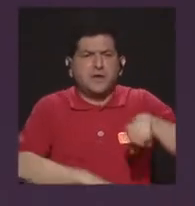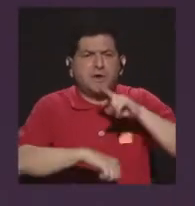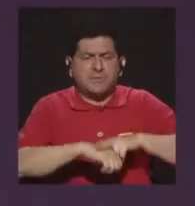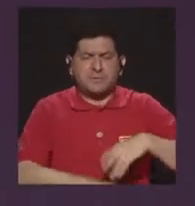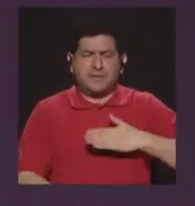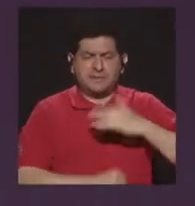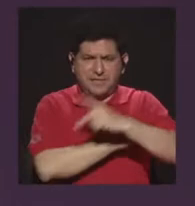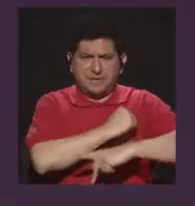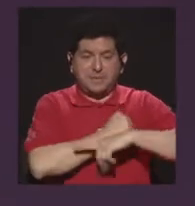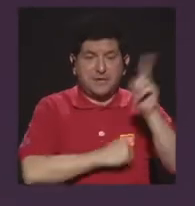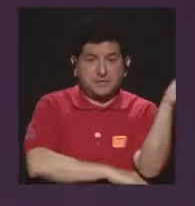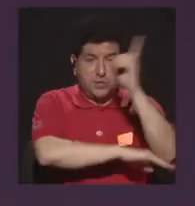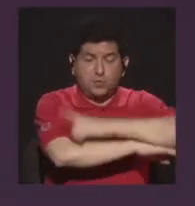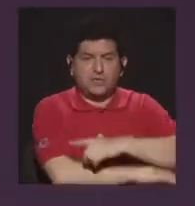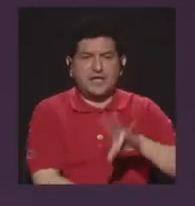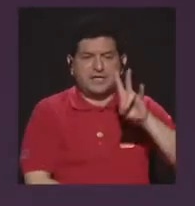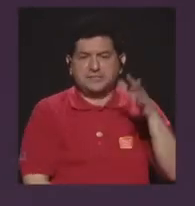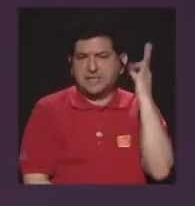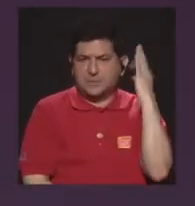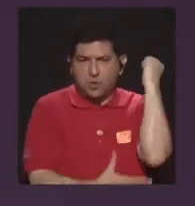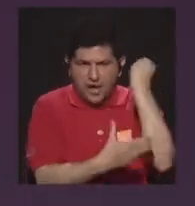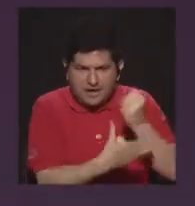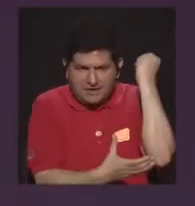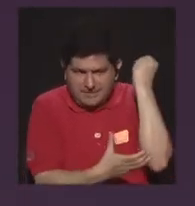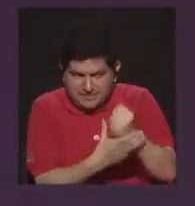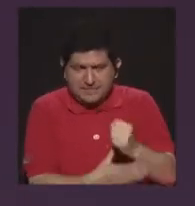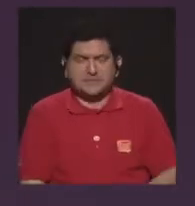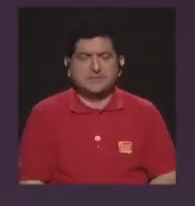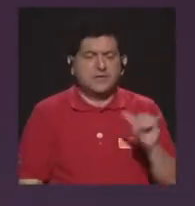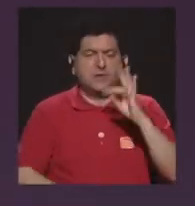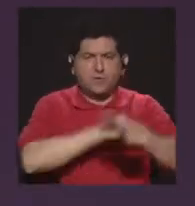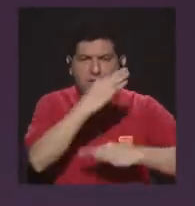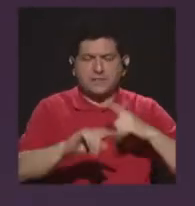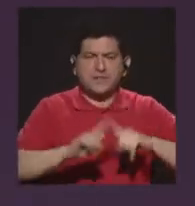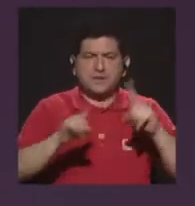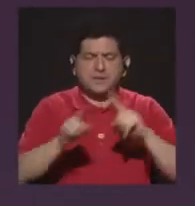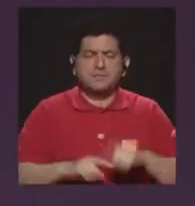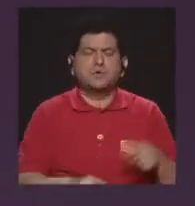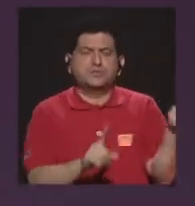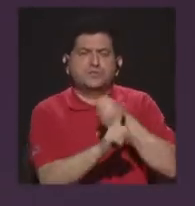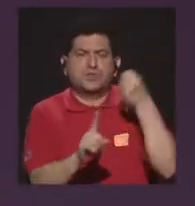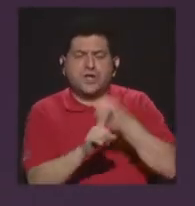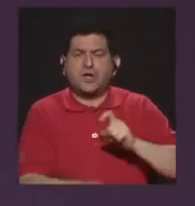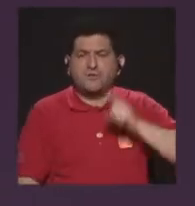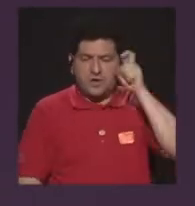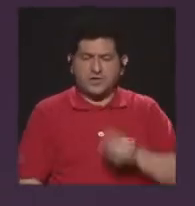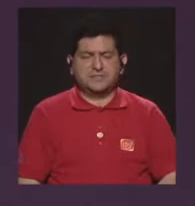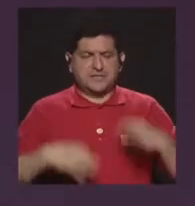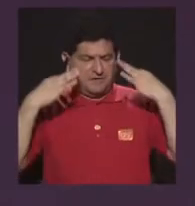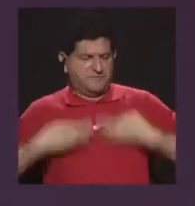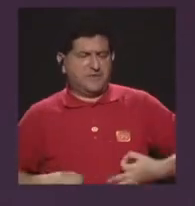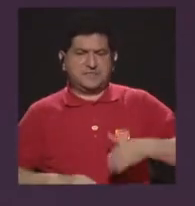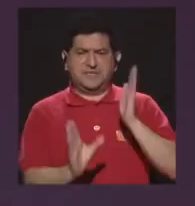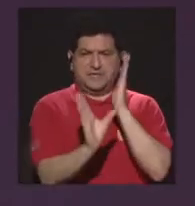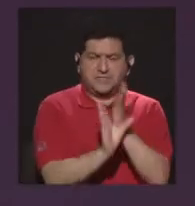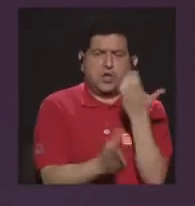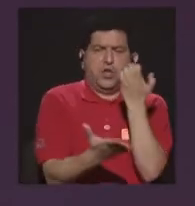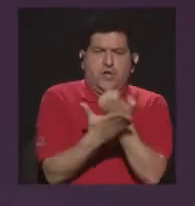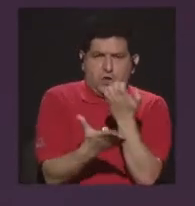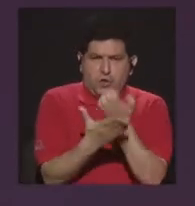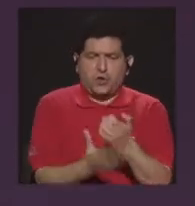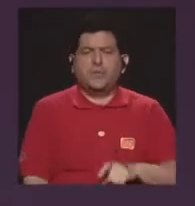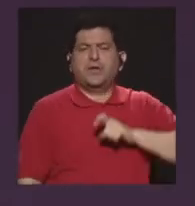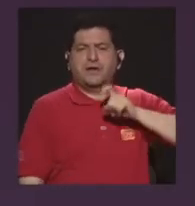7 mujeres. Lo mismo sucede con otros tipos o expresiones de la violencia de género: la física, la psicológica, la económica,